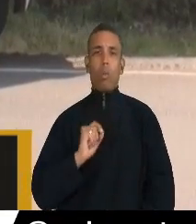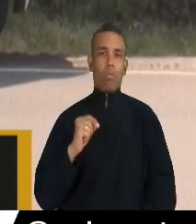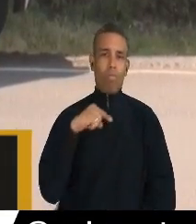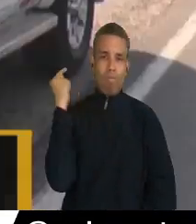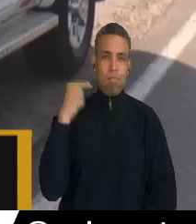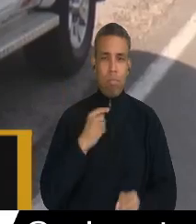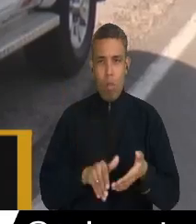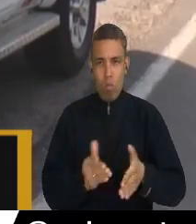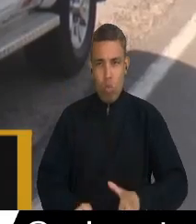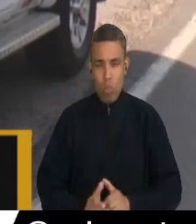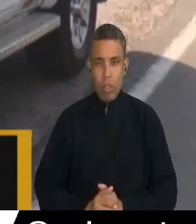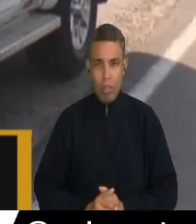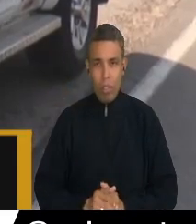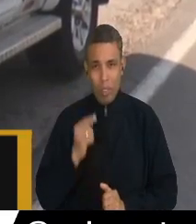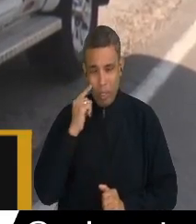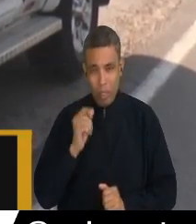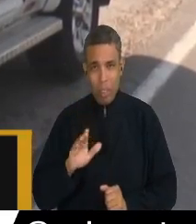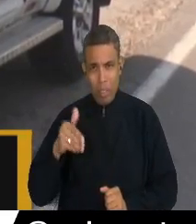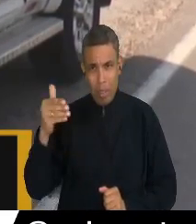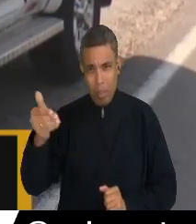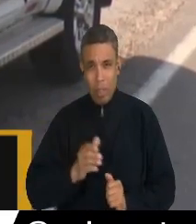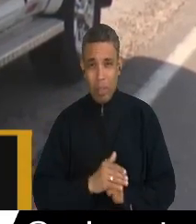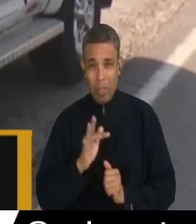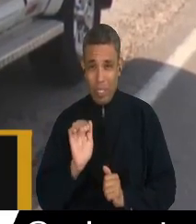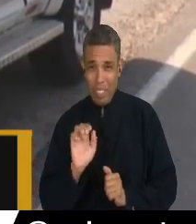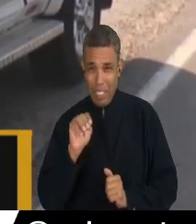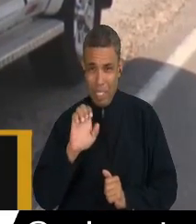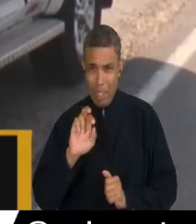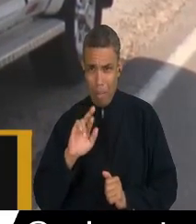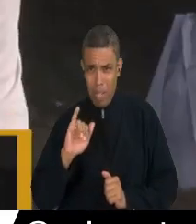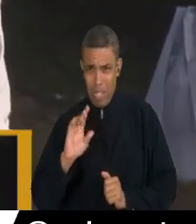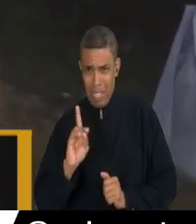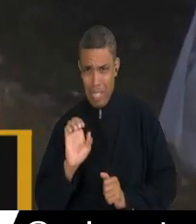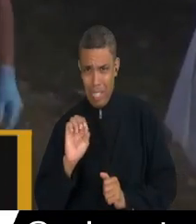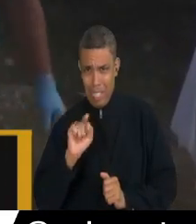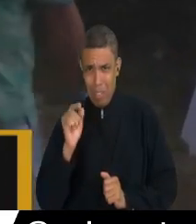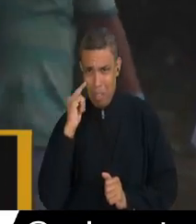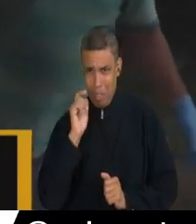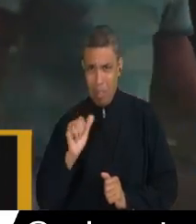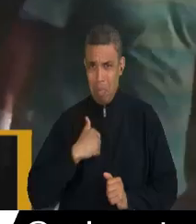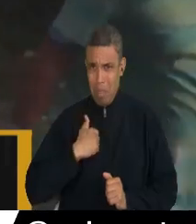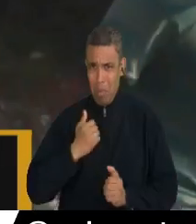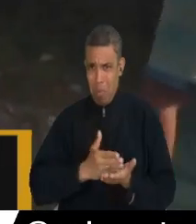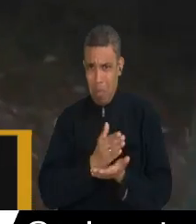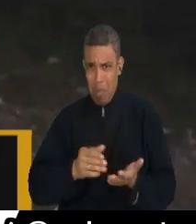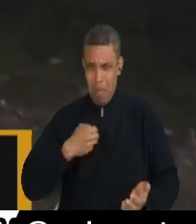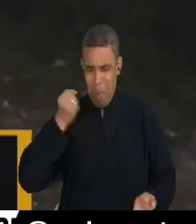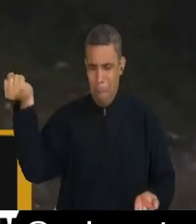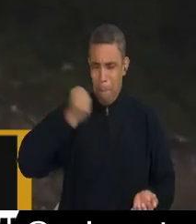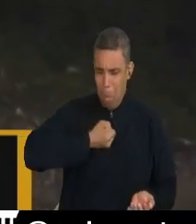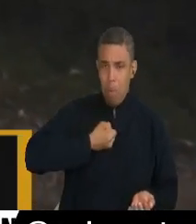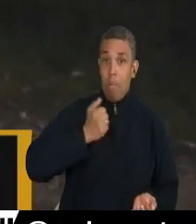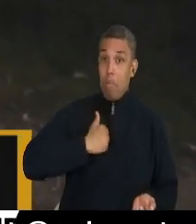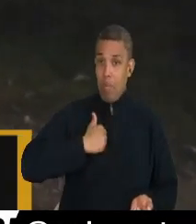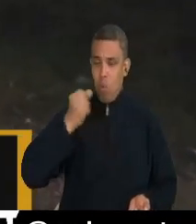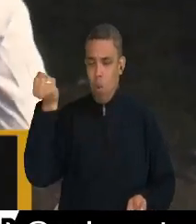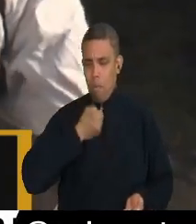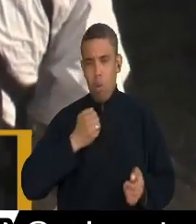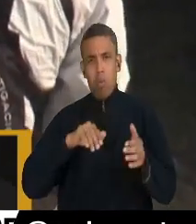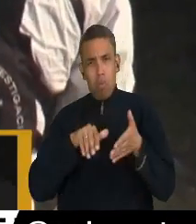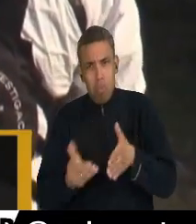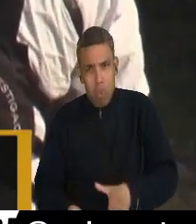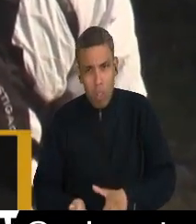barrio Tamarindos Club. Se autopropinó, según las autoridades, una herida en el pecho con un arma blanca, al parecer. El hecho se registró luego